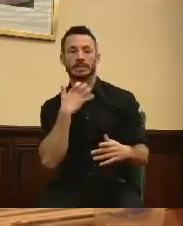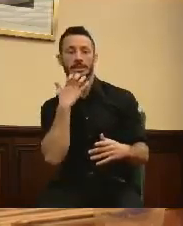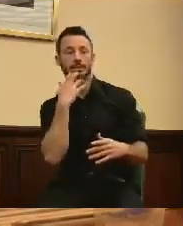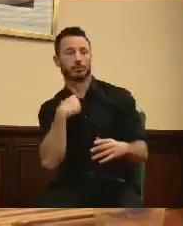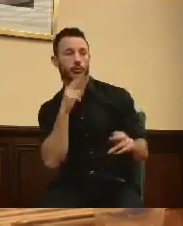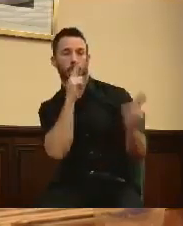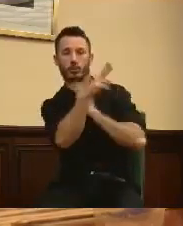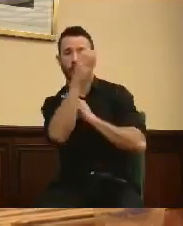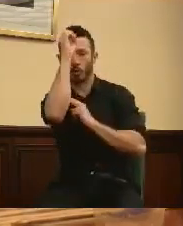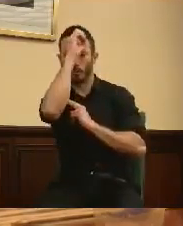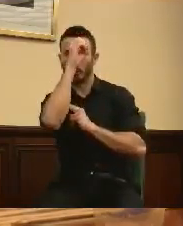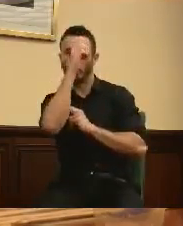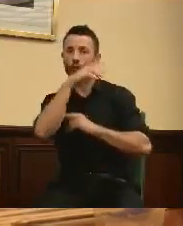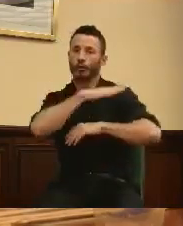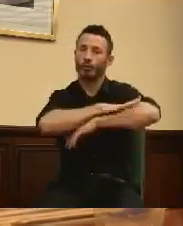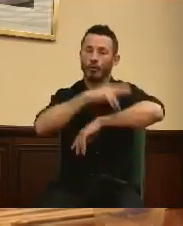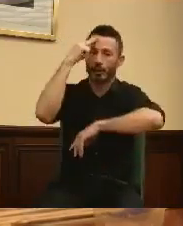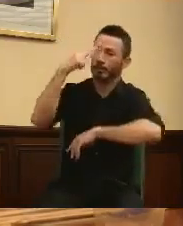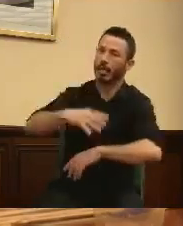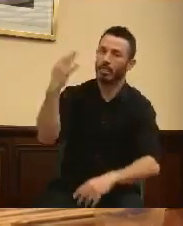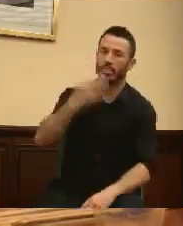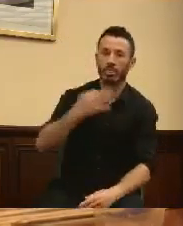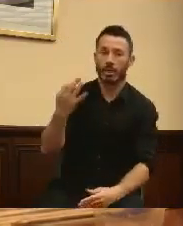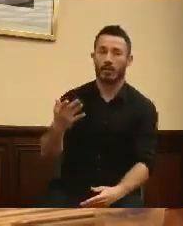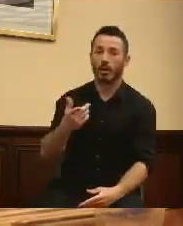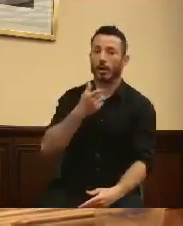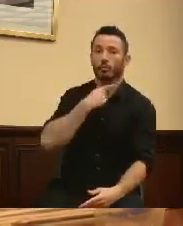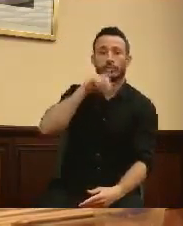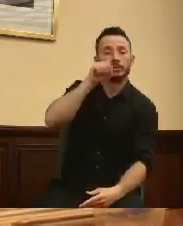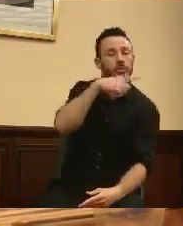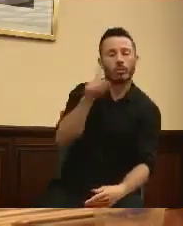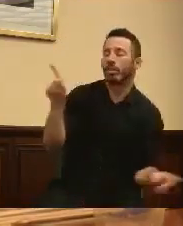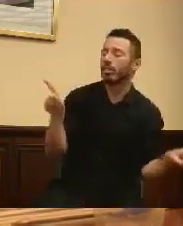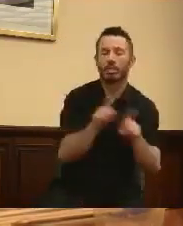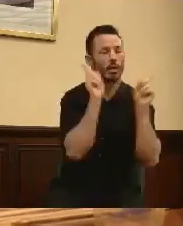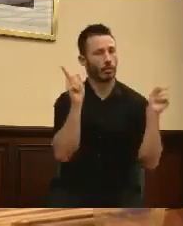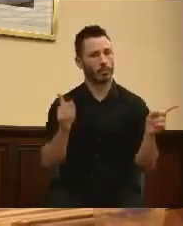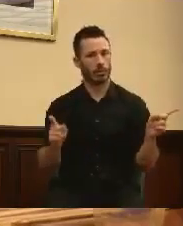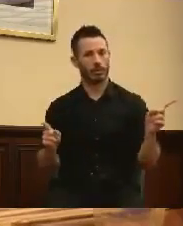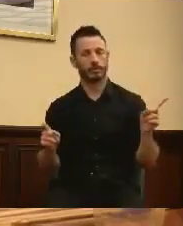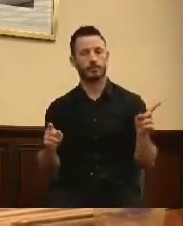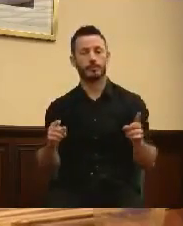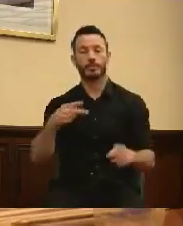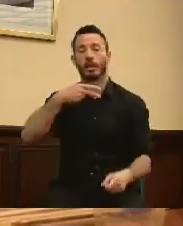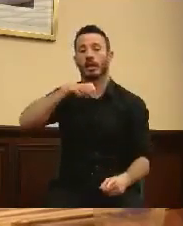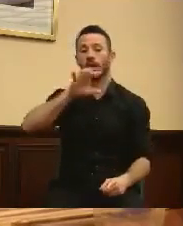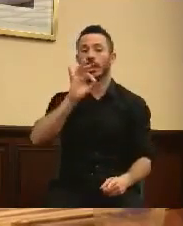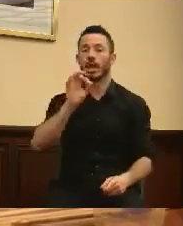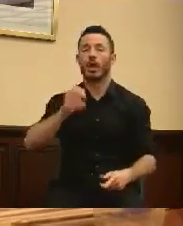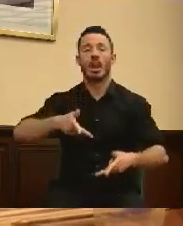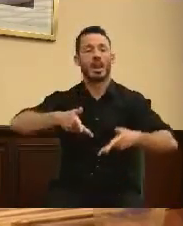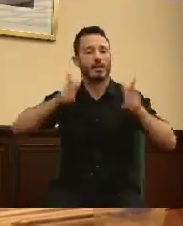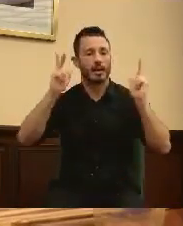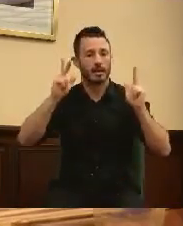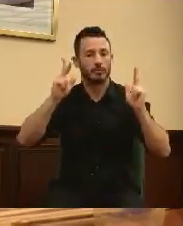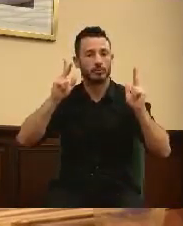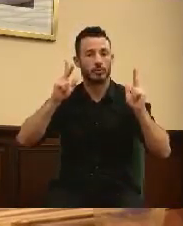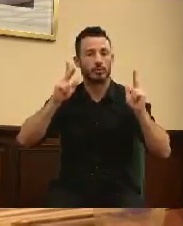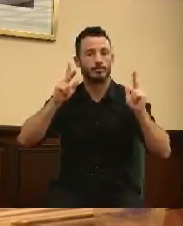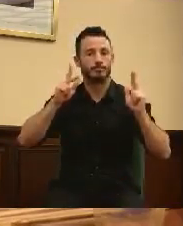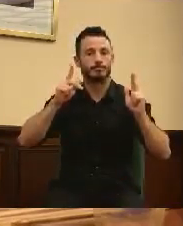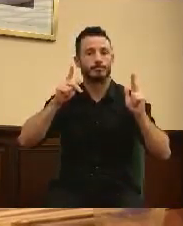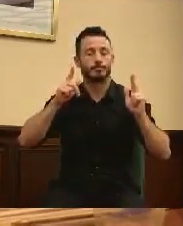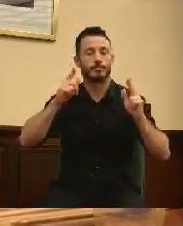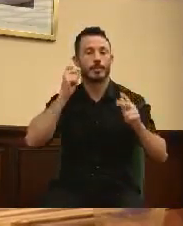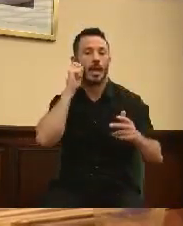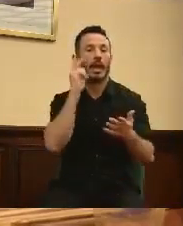los gobiernos, les gusten a estos gobiernos o no les gusten. El neoliberalismo no arriesga, ejecuta.